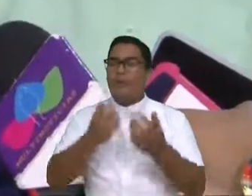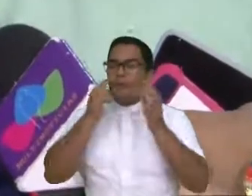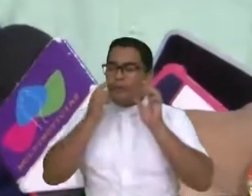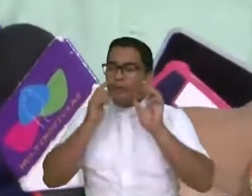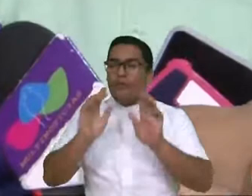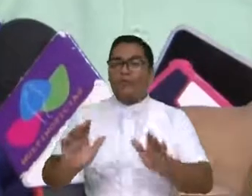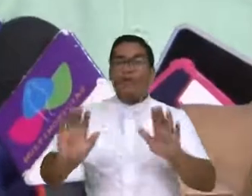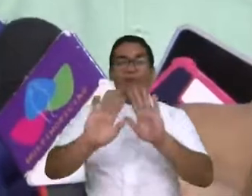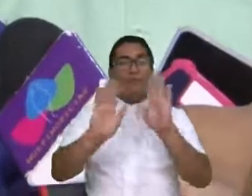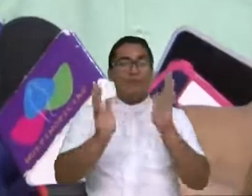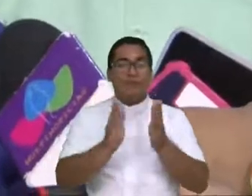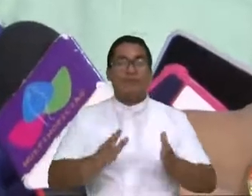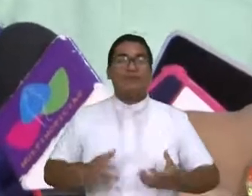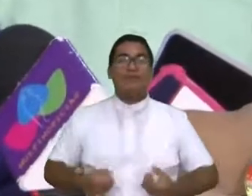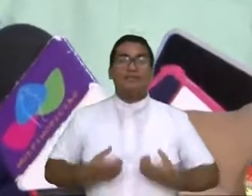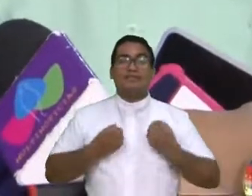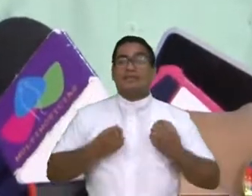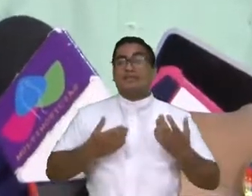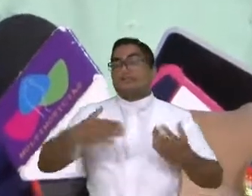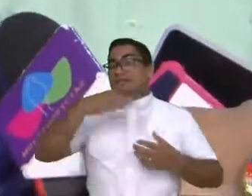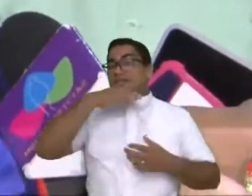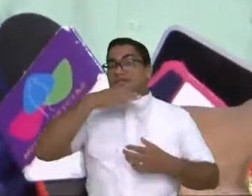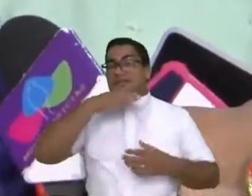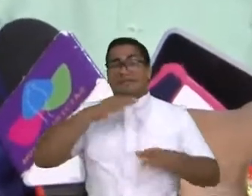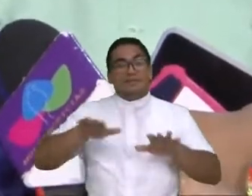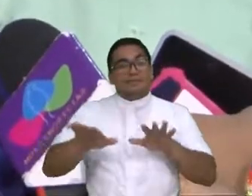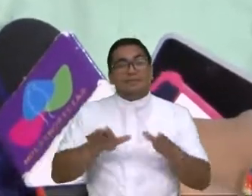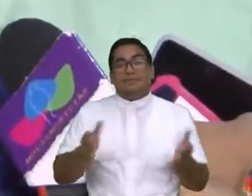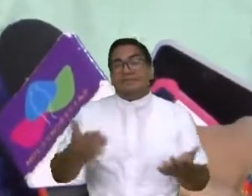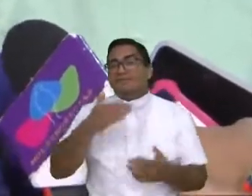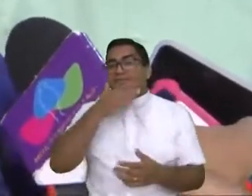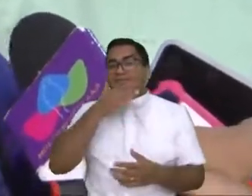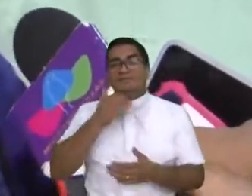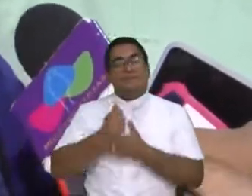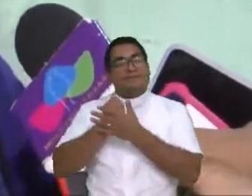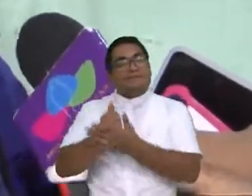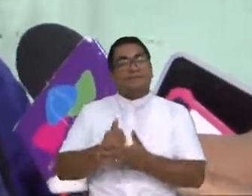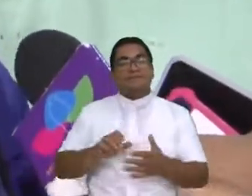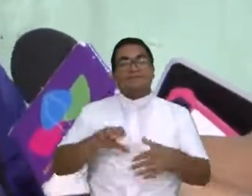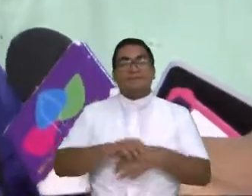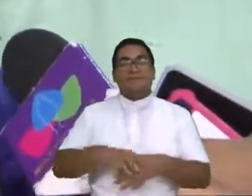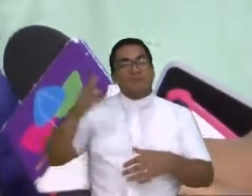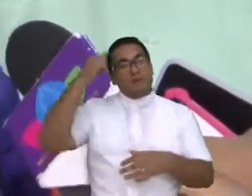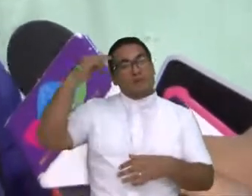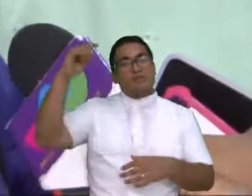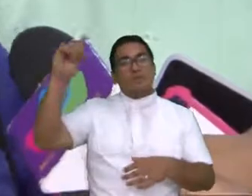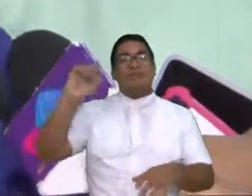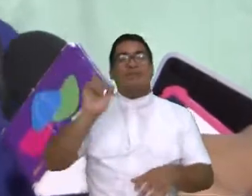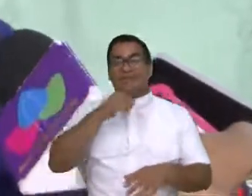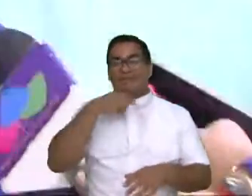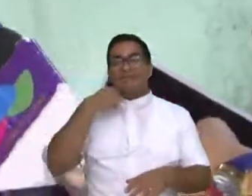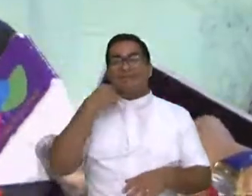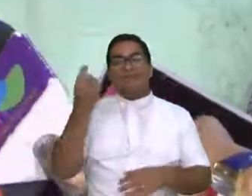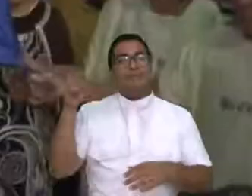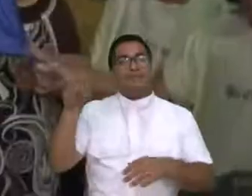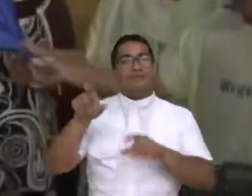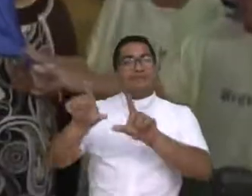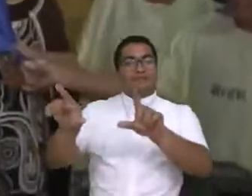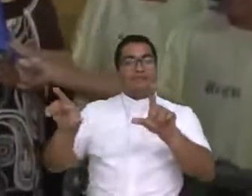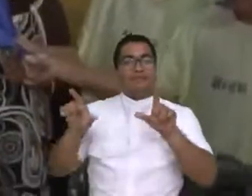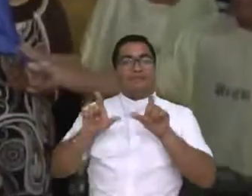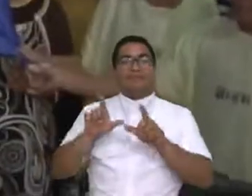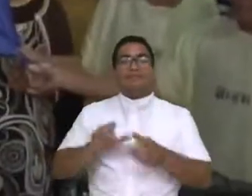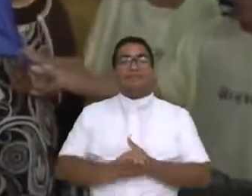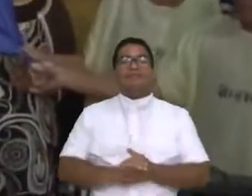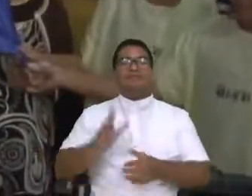pacientes y sufría cuando no se les podía poner su tratamiento. Este es un sueño hecho realidad. Es un sueño hecho realidad, en verdad.